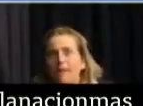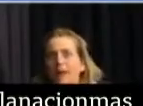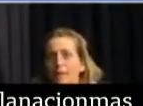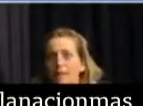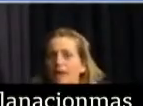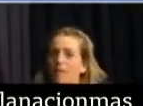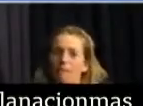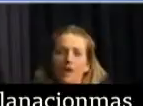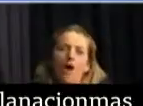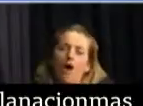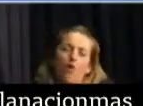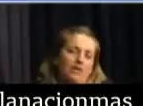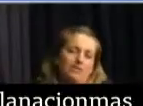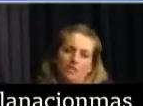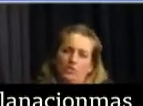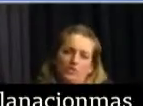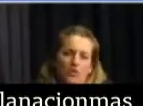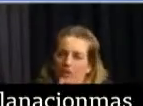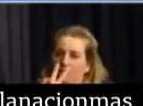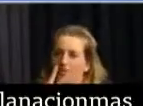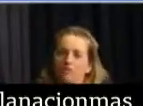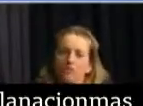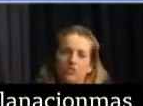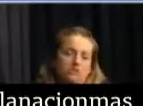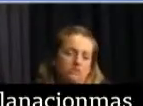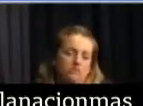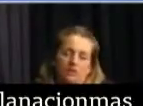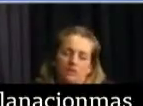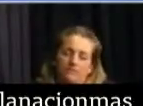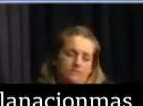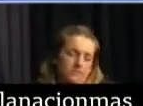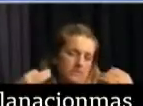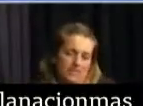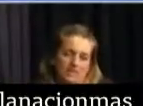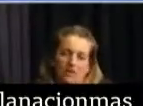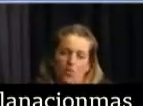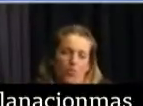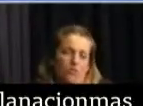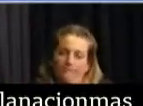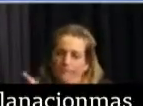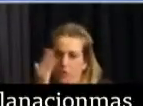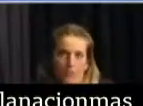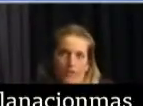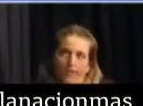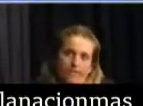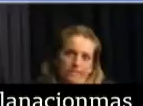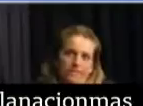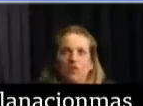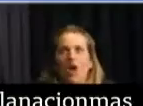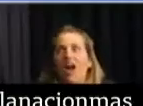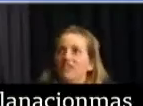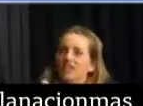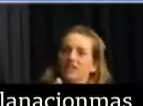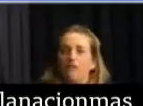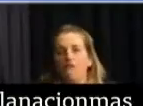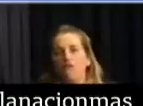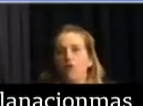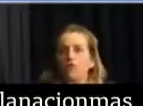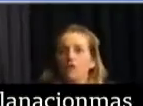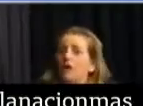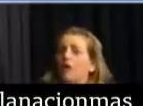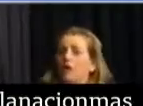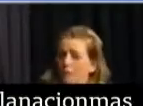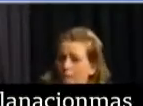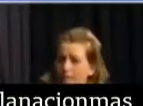La estiramos, pero los elementos son contundentes. Así que con pena,